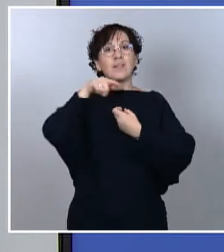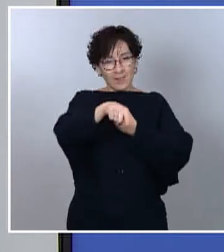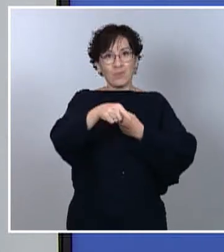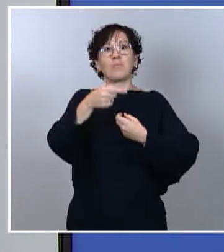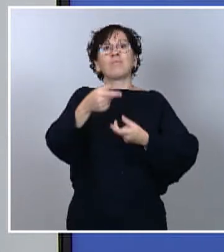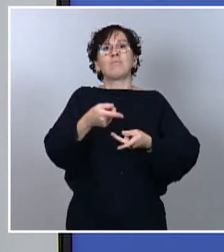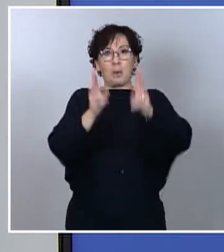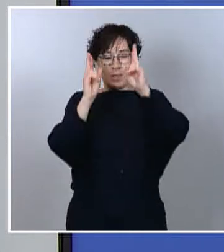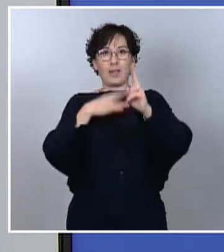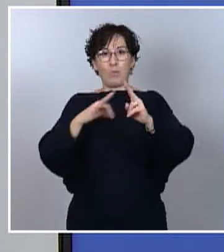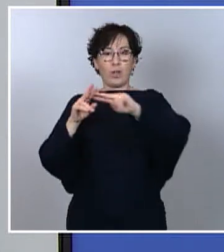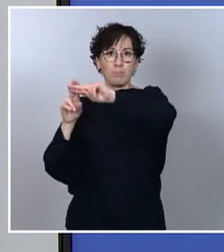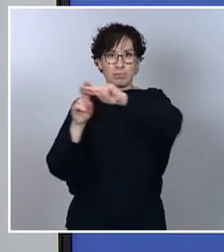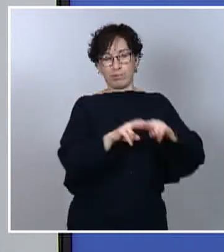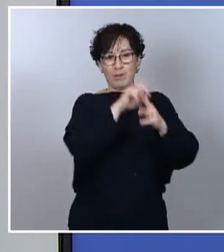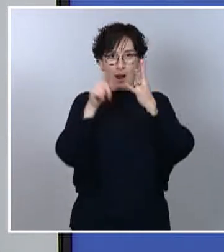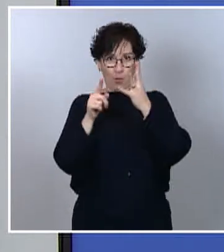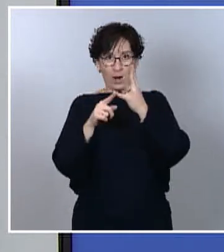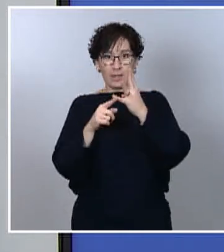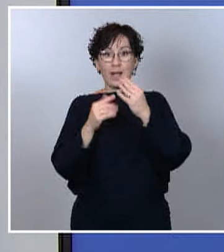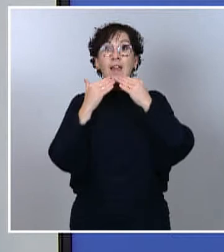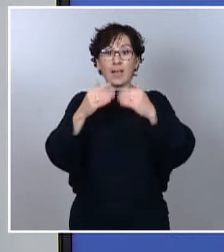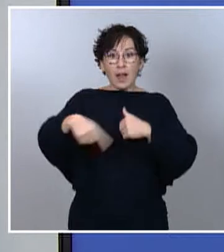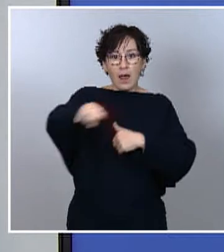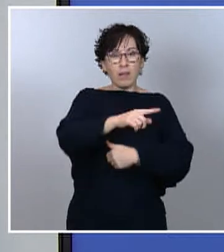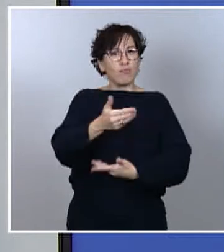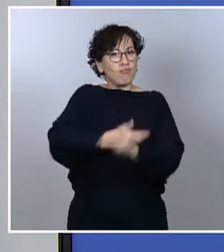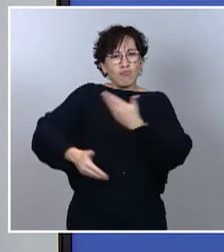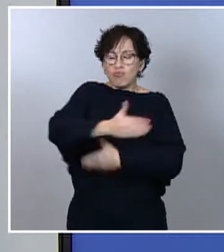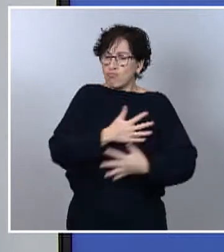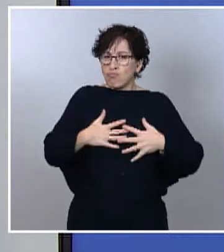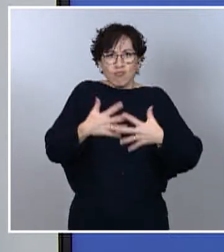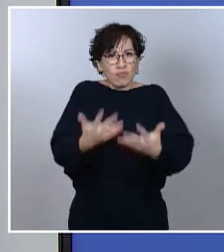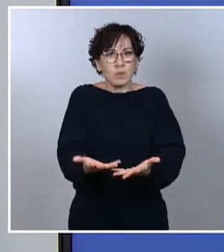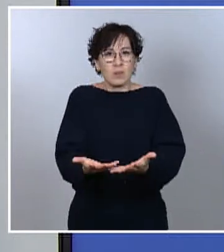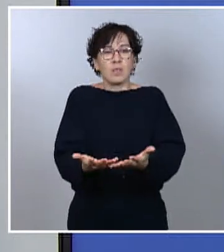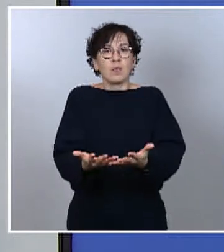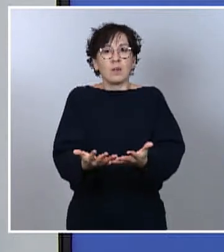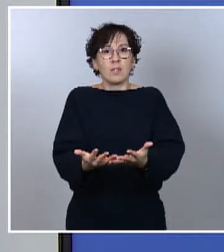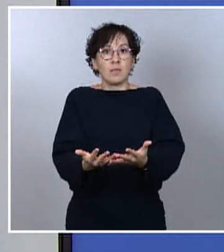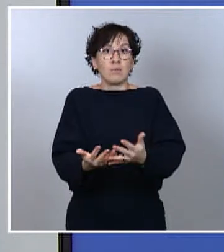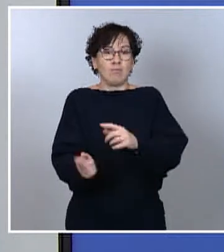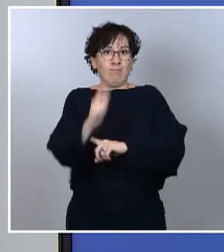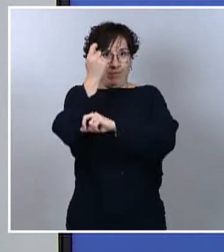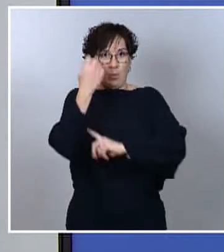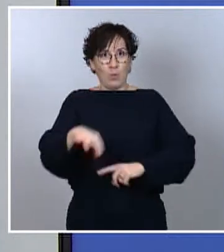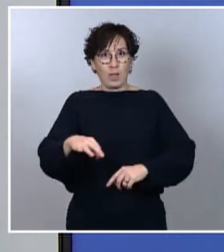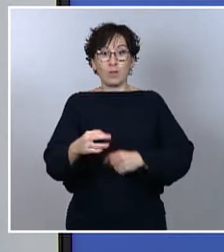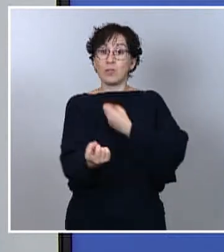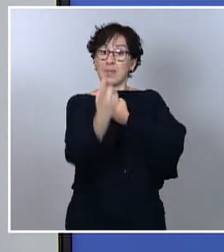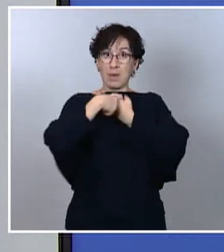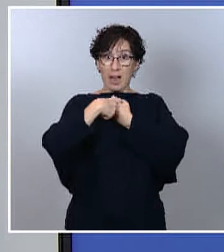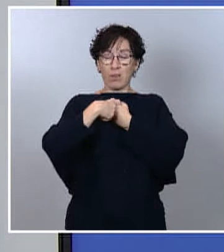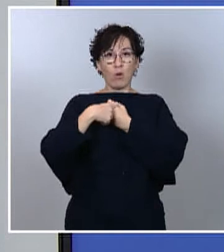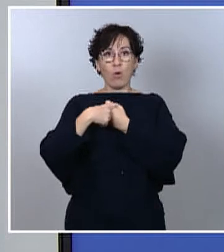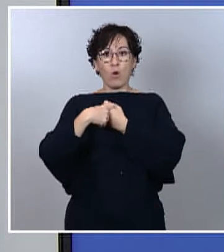con su generosidad y con su colaboración desinteresada. No nos cansaremos nunca de agradecer su implicación al servicio del